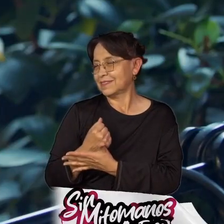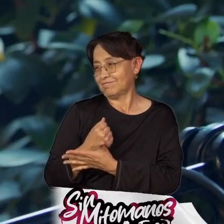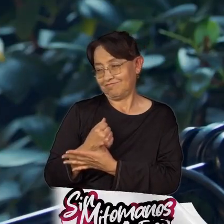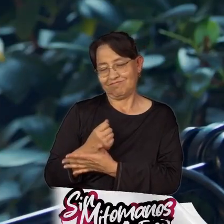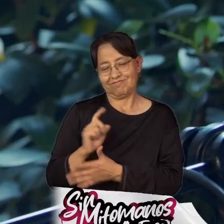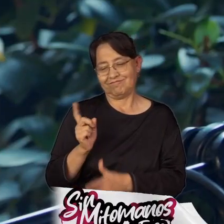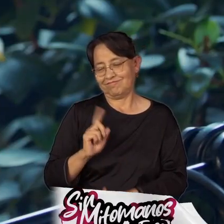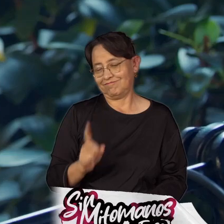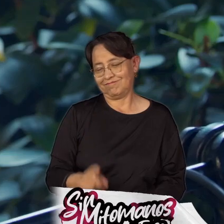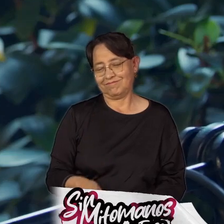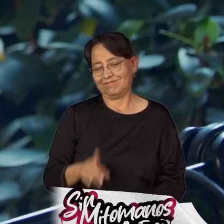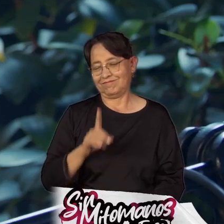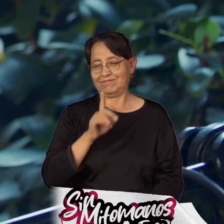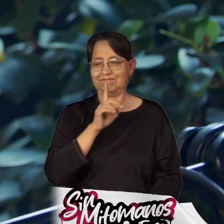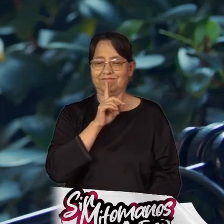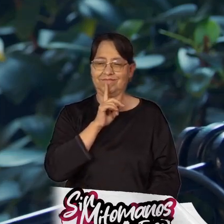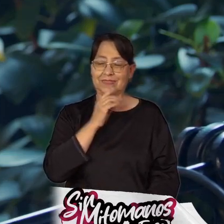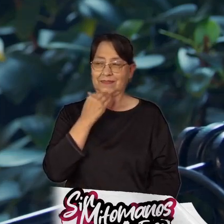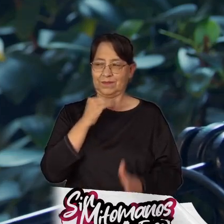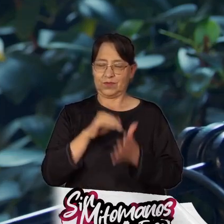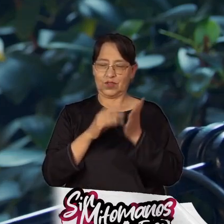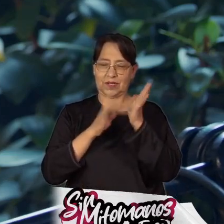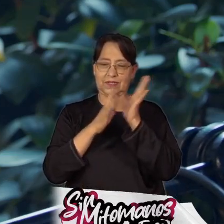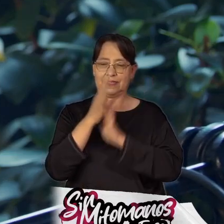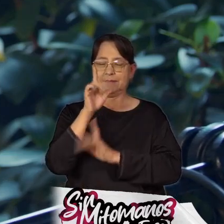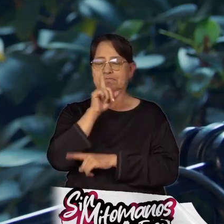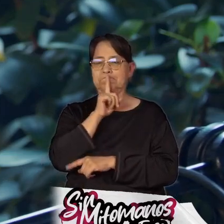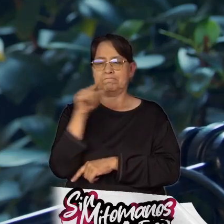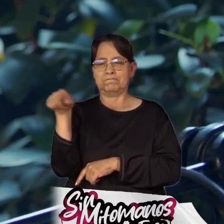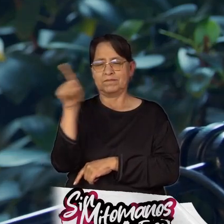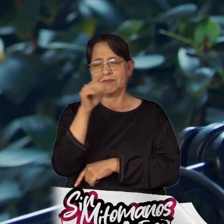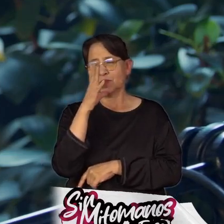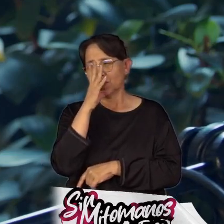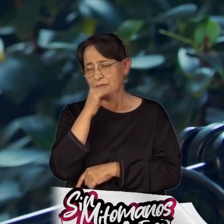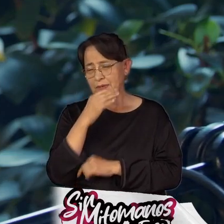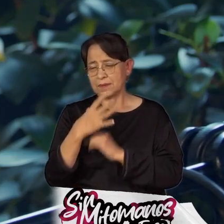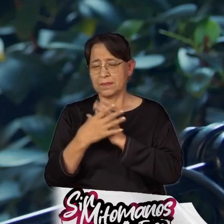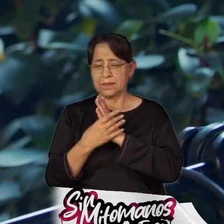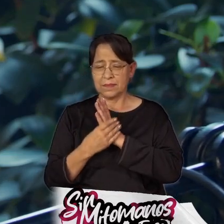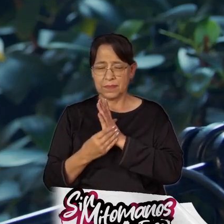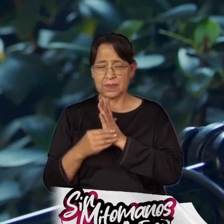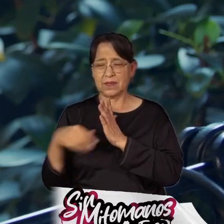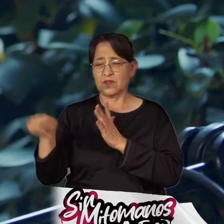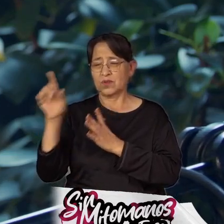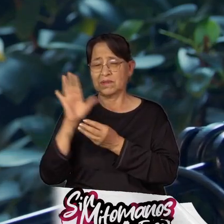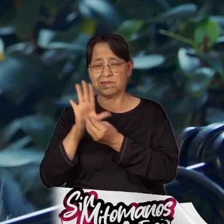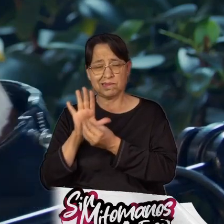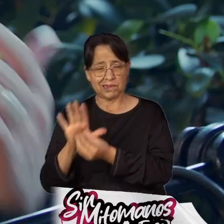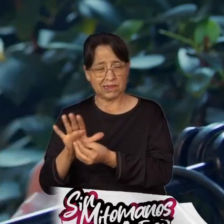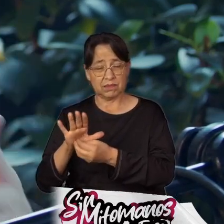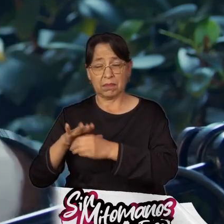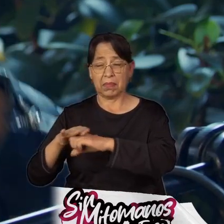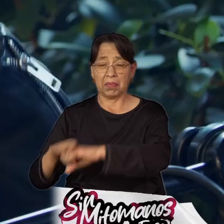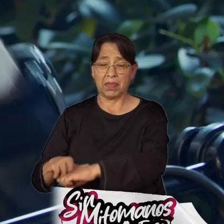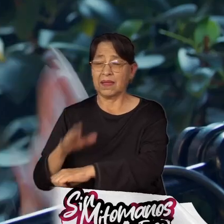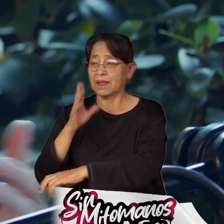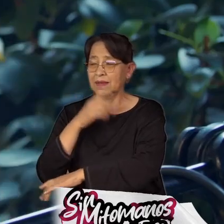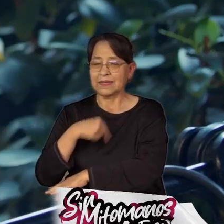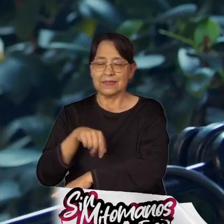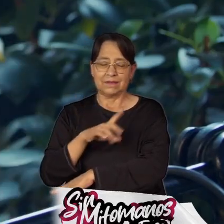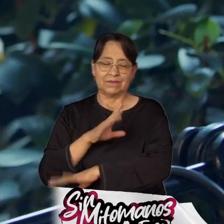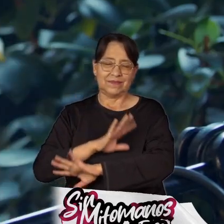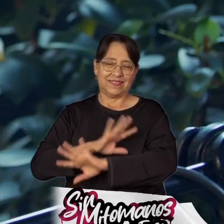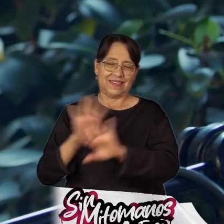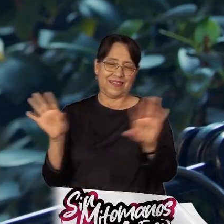ejemplo, Él se puso del lado de los que eran menos favorecidos, de los que no tenían, los pobres, los excluidos, los exiliados, los que eran